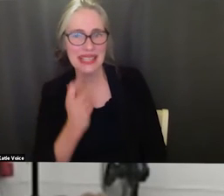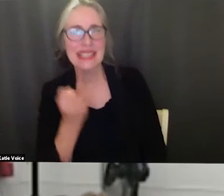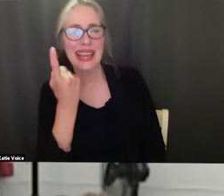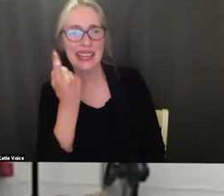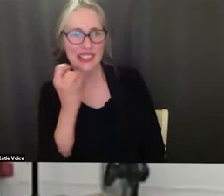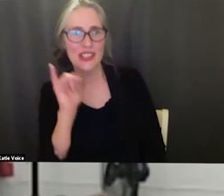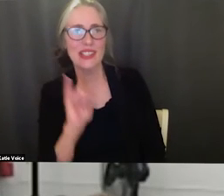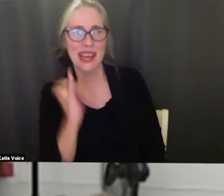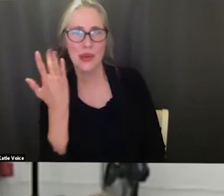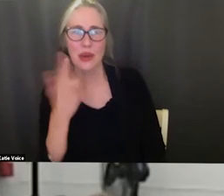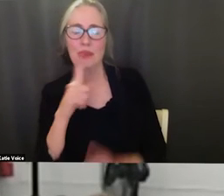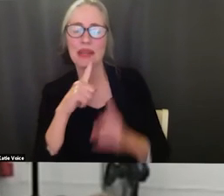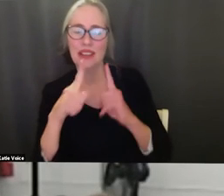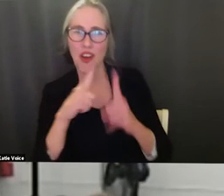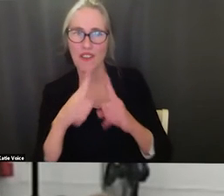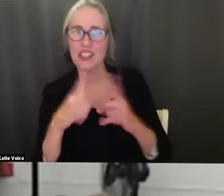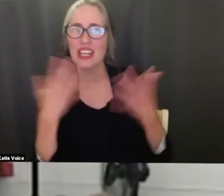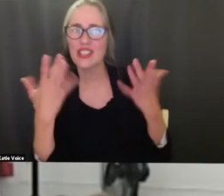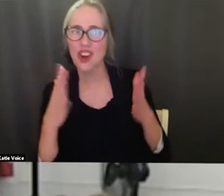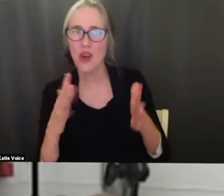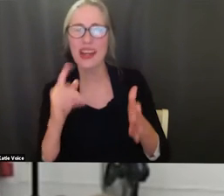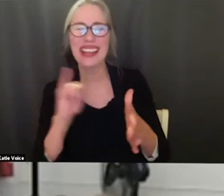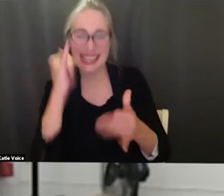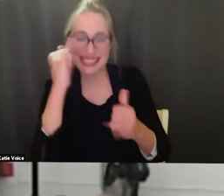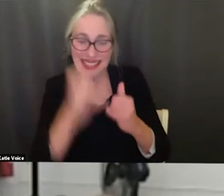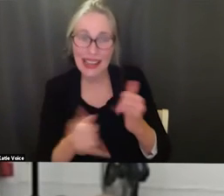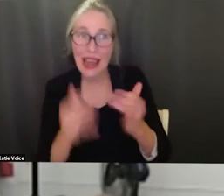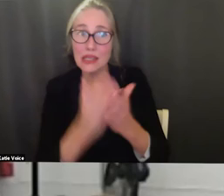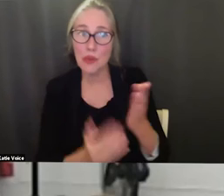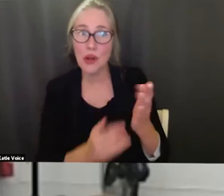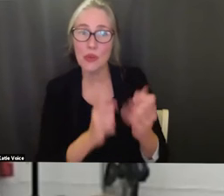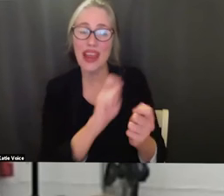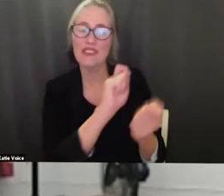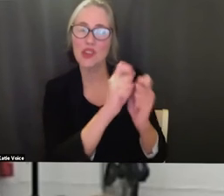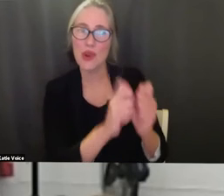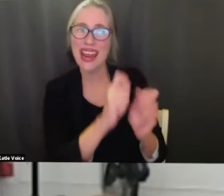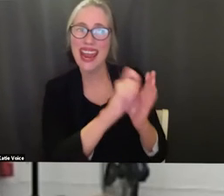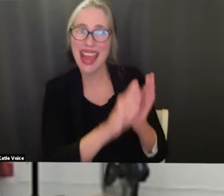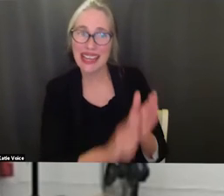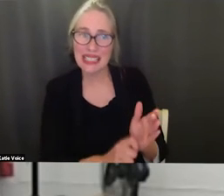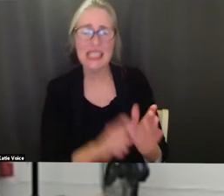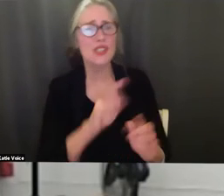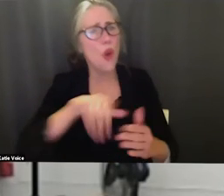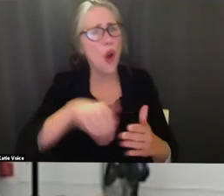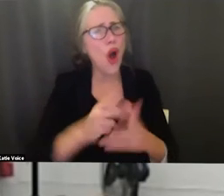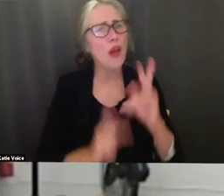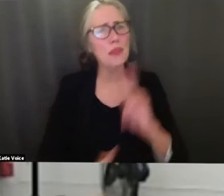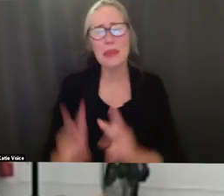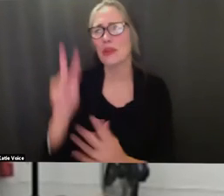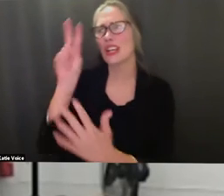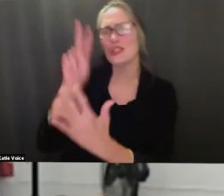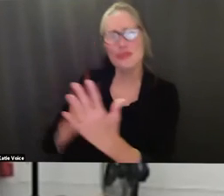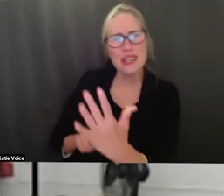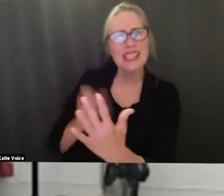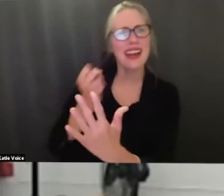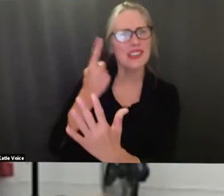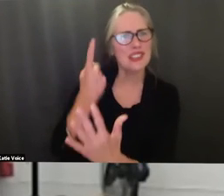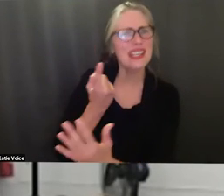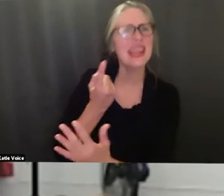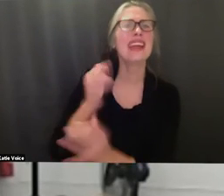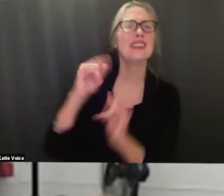meta que tenía que modificarse al punto en que se pudiera entender, que todo el mundo pudiera entenderla y leerla